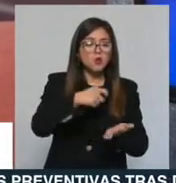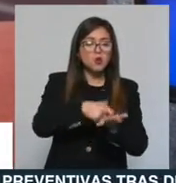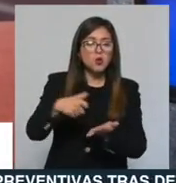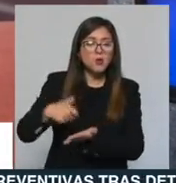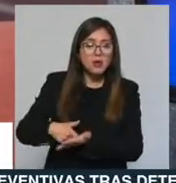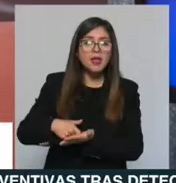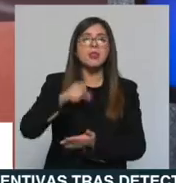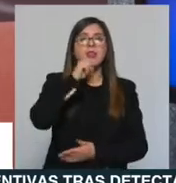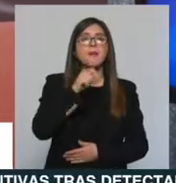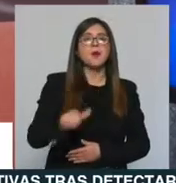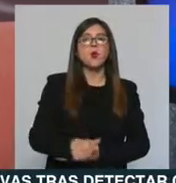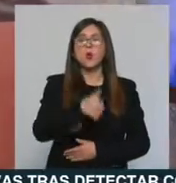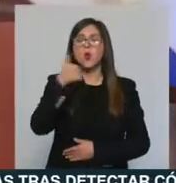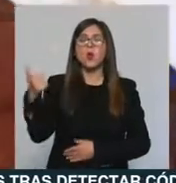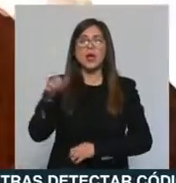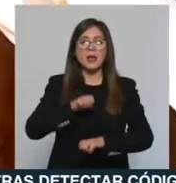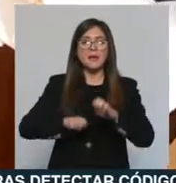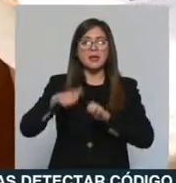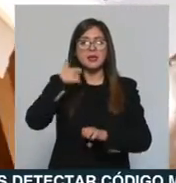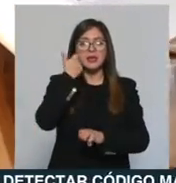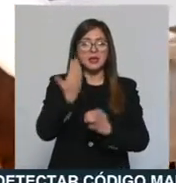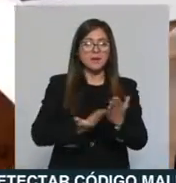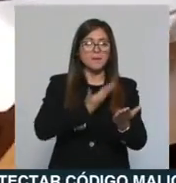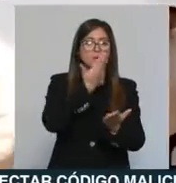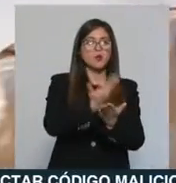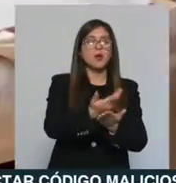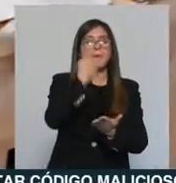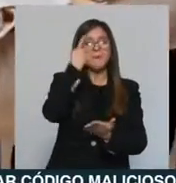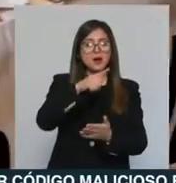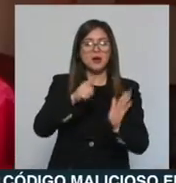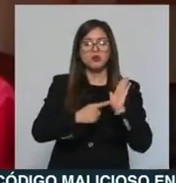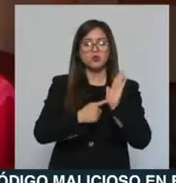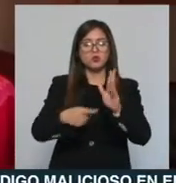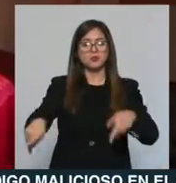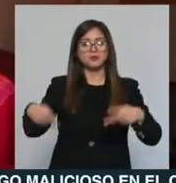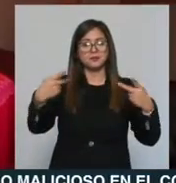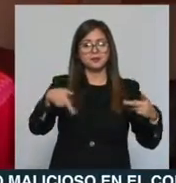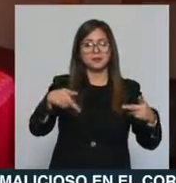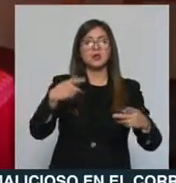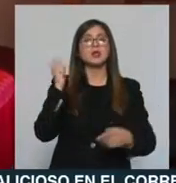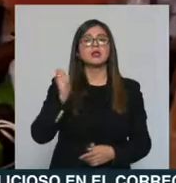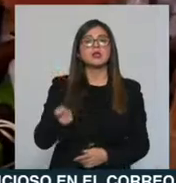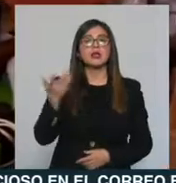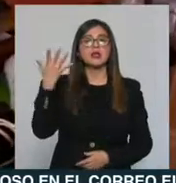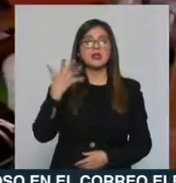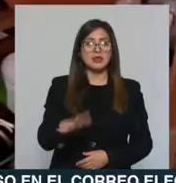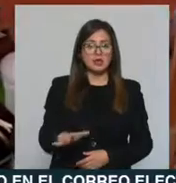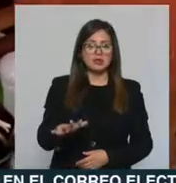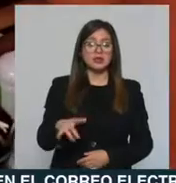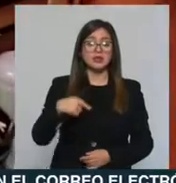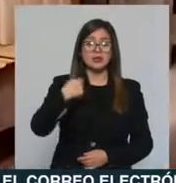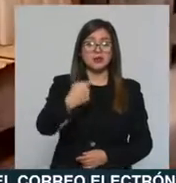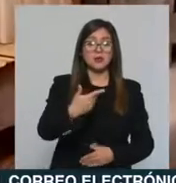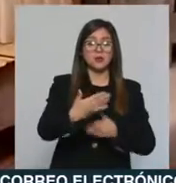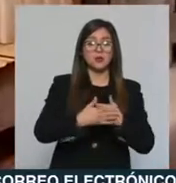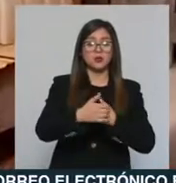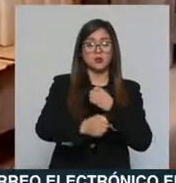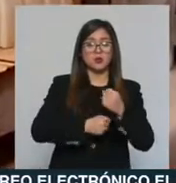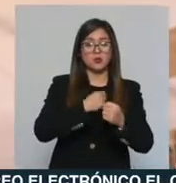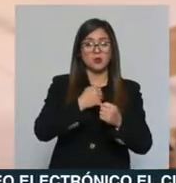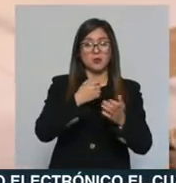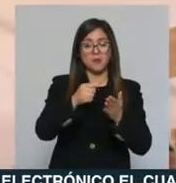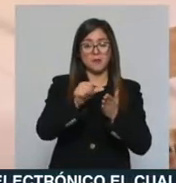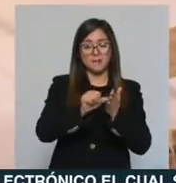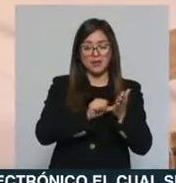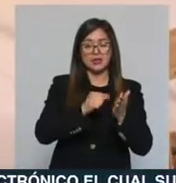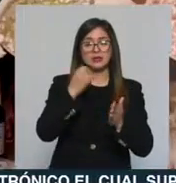de propuestas para exponerlos y venderlos. Llevamos ya cerca de 10 ediciones. Bueno, en mayo estaremos cumpliendo un año y